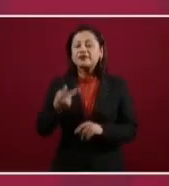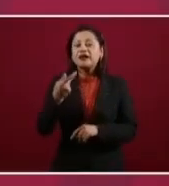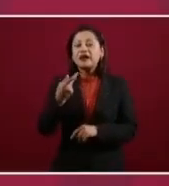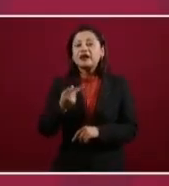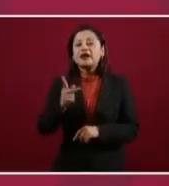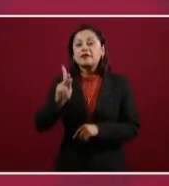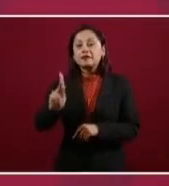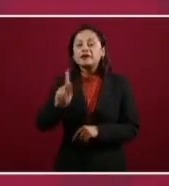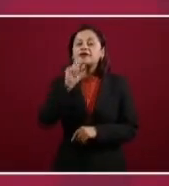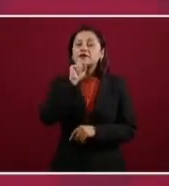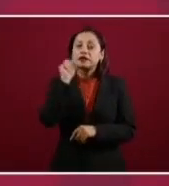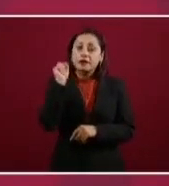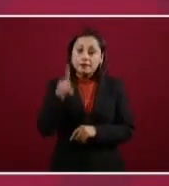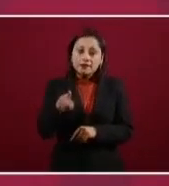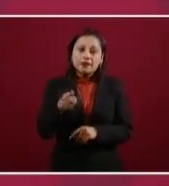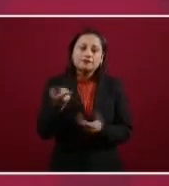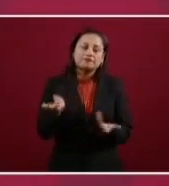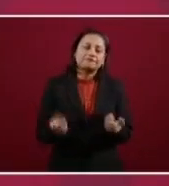con corrupción